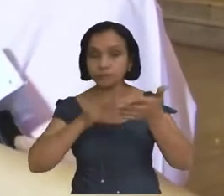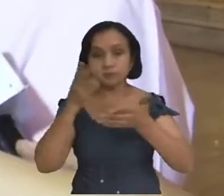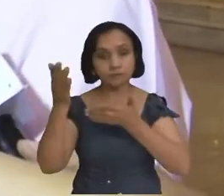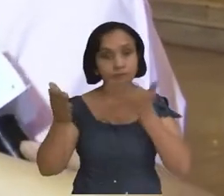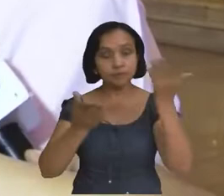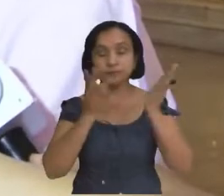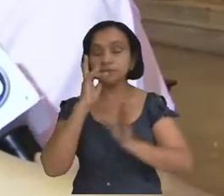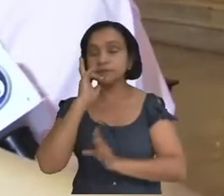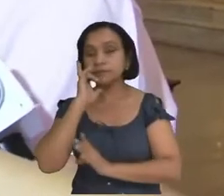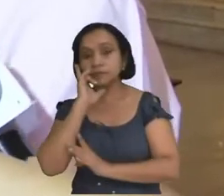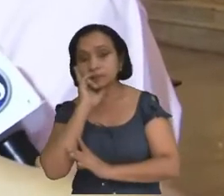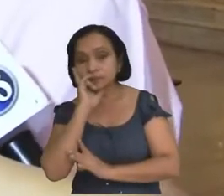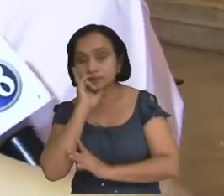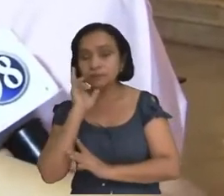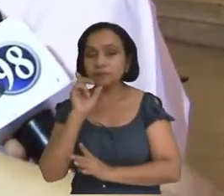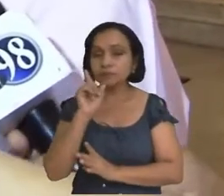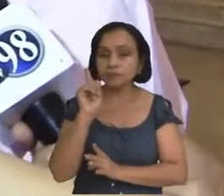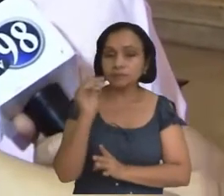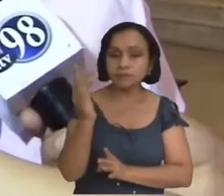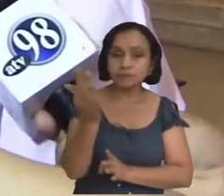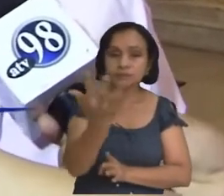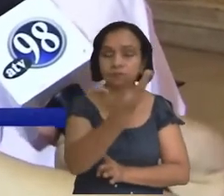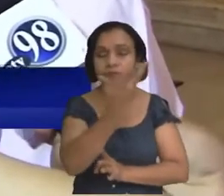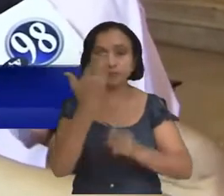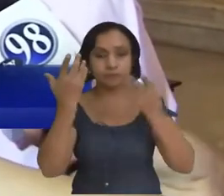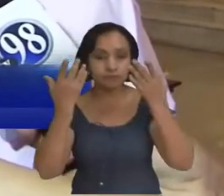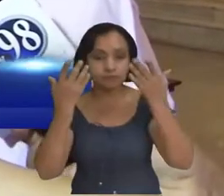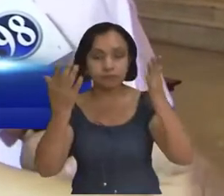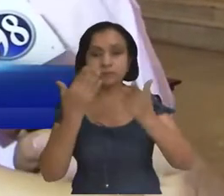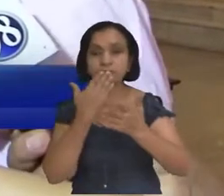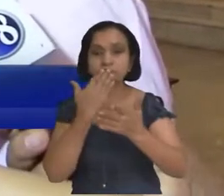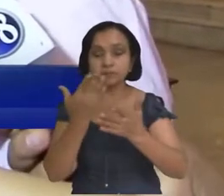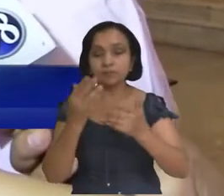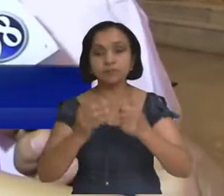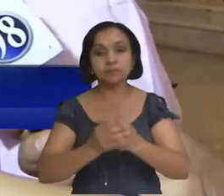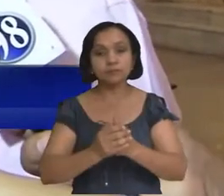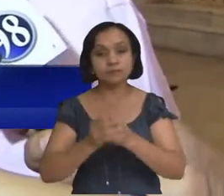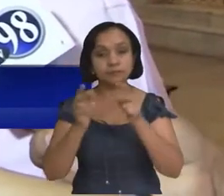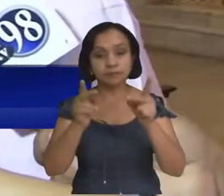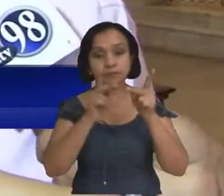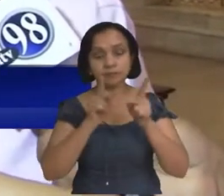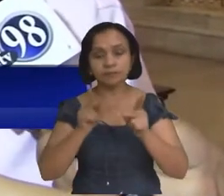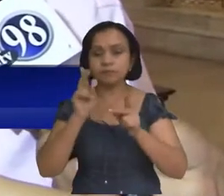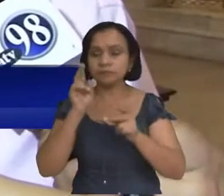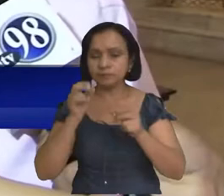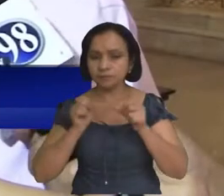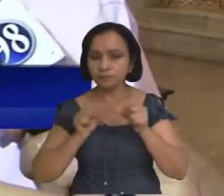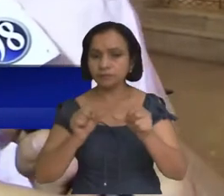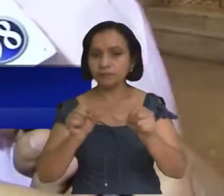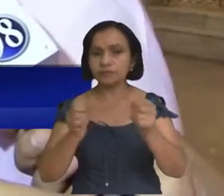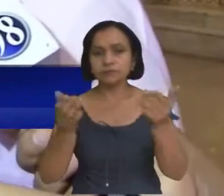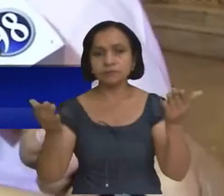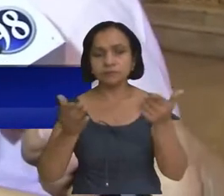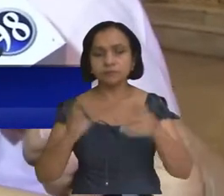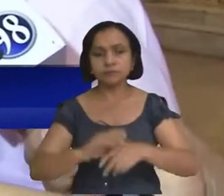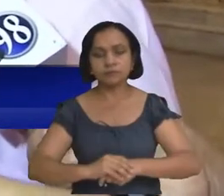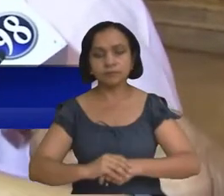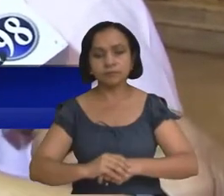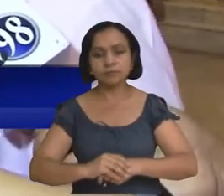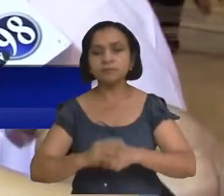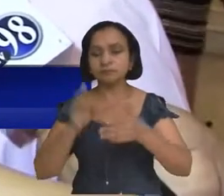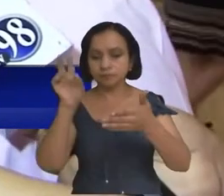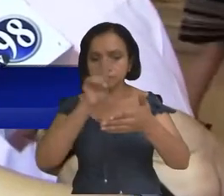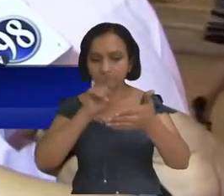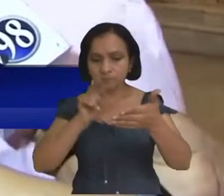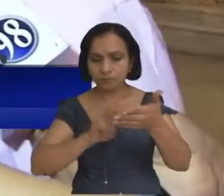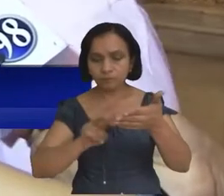Darío, todas ellas son una profecía para los que están vigentes hoy. Si leemos